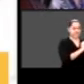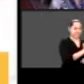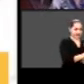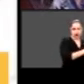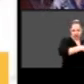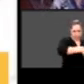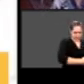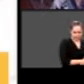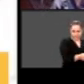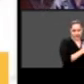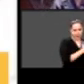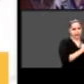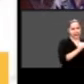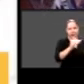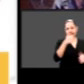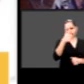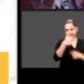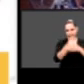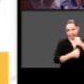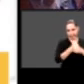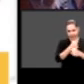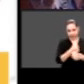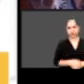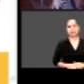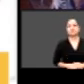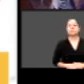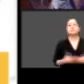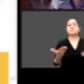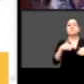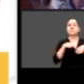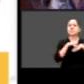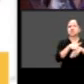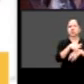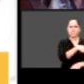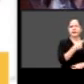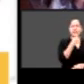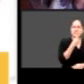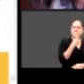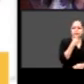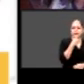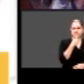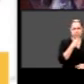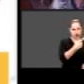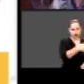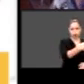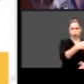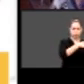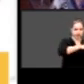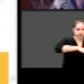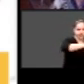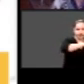ámbitos del desarrollo infantil son varios pero y no voy a poderme referir a todos